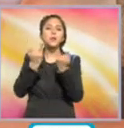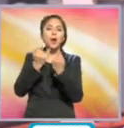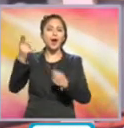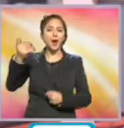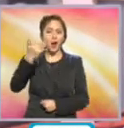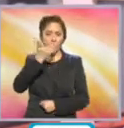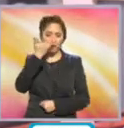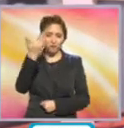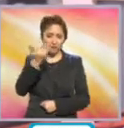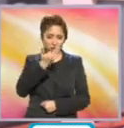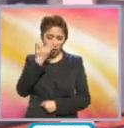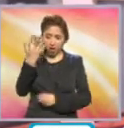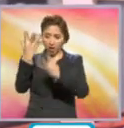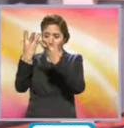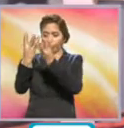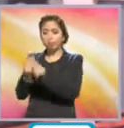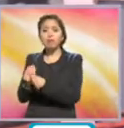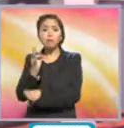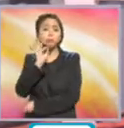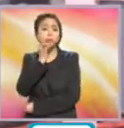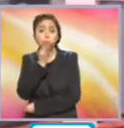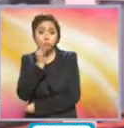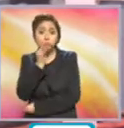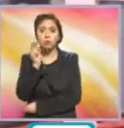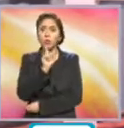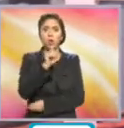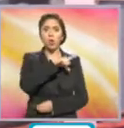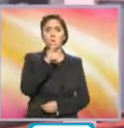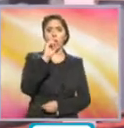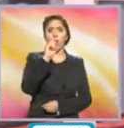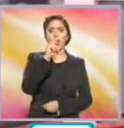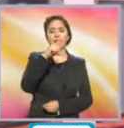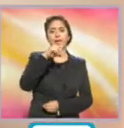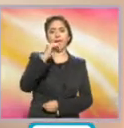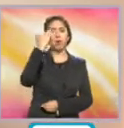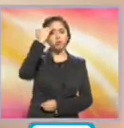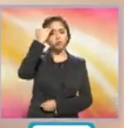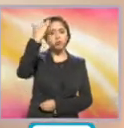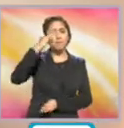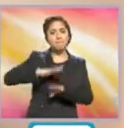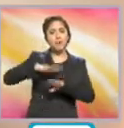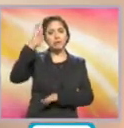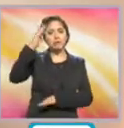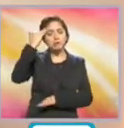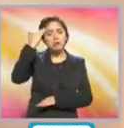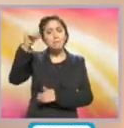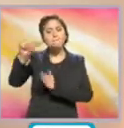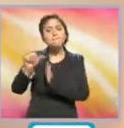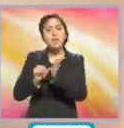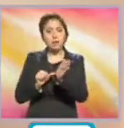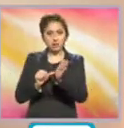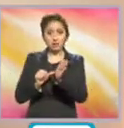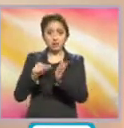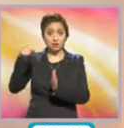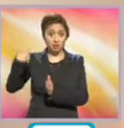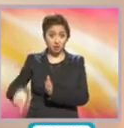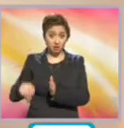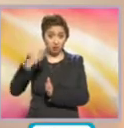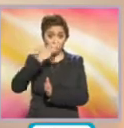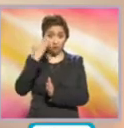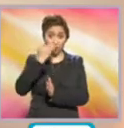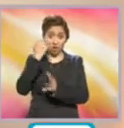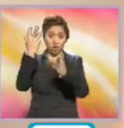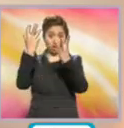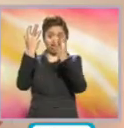de nuevo. Sí, vuelve a florear. Es impresionante porque además es una flor de frescura, no de tanto